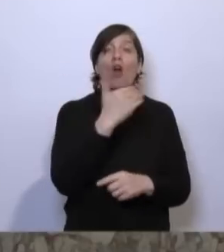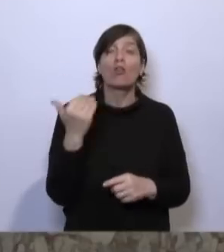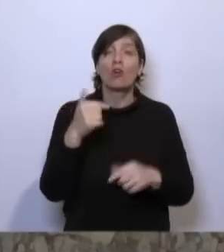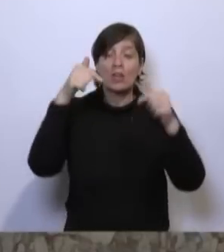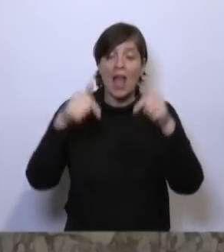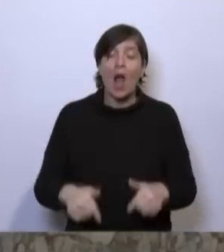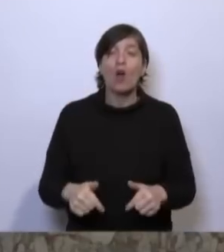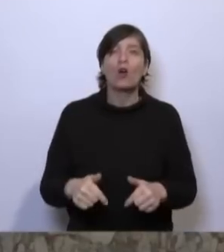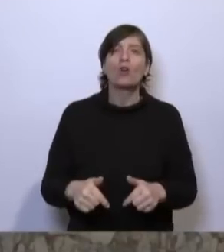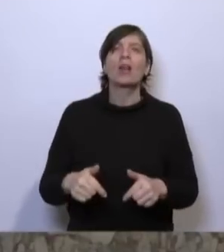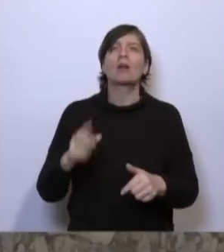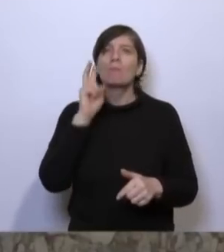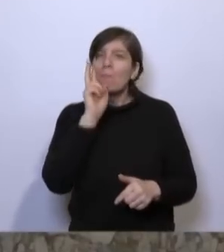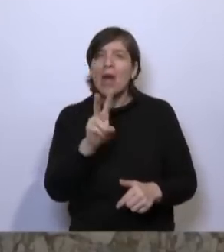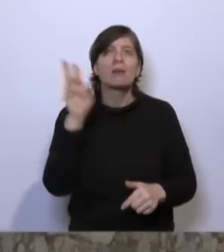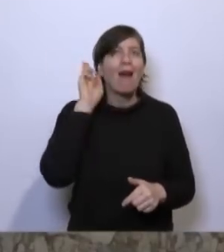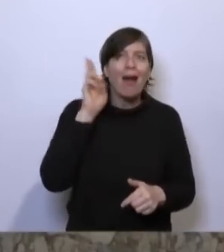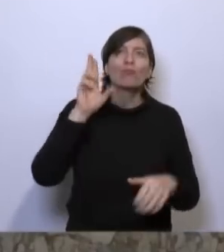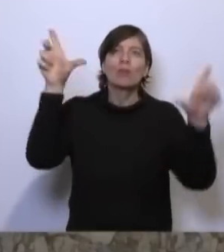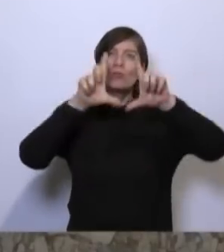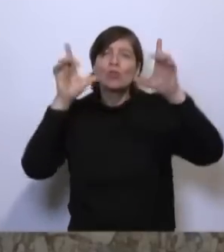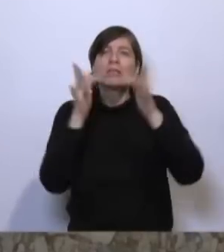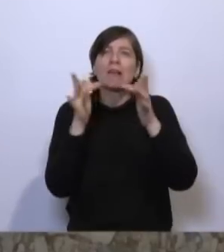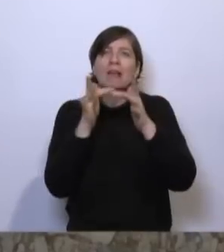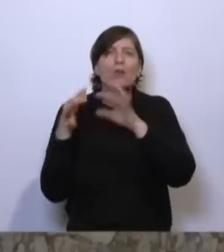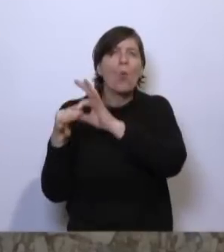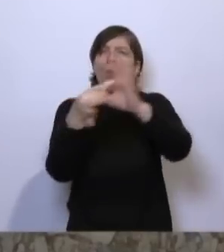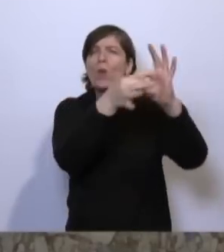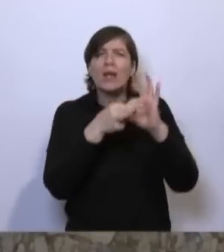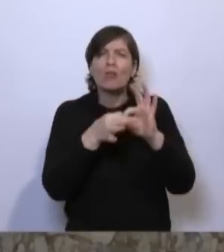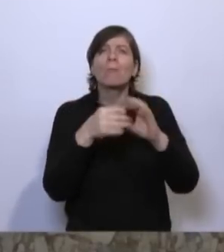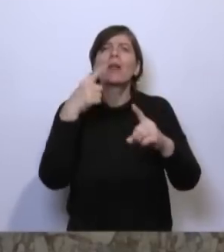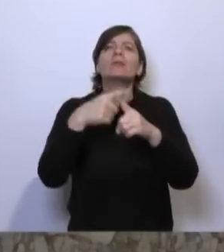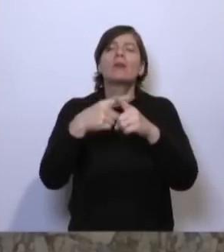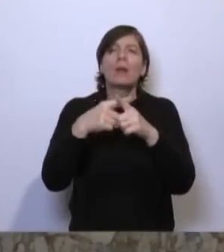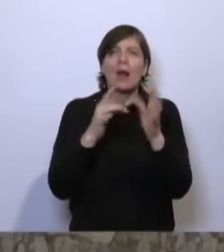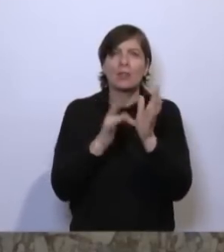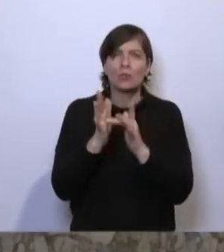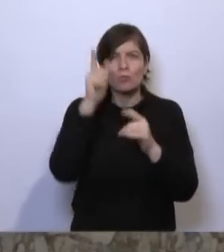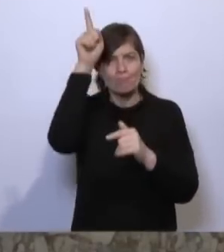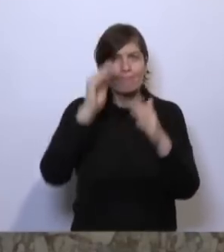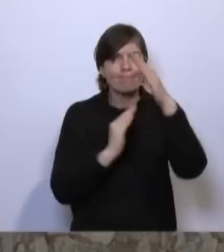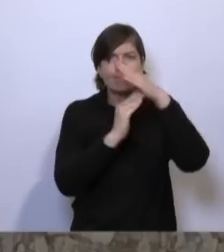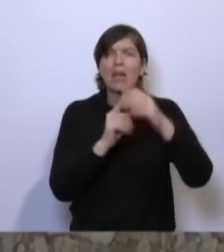que ahora por los medios de comunicación nos unimos para celebrar a Jesús, para que nos